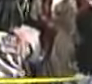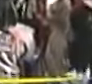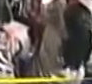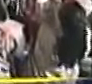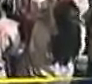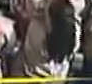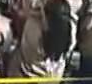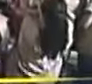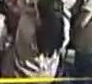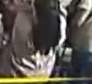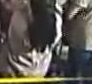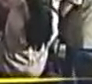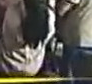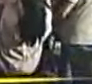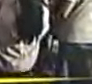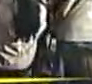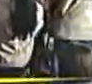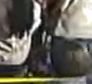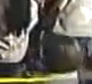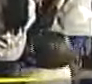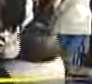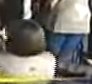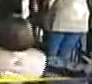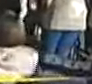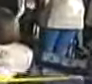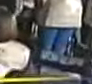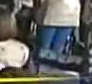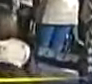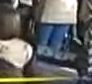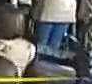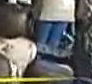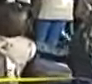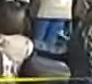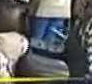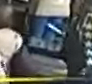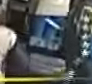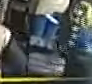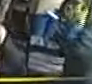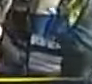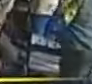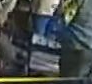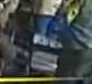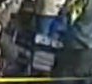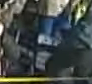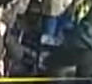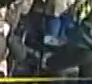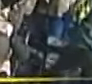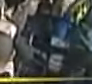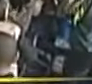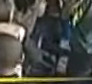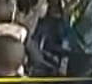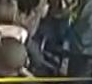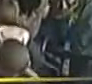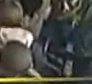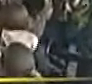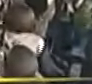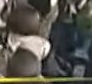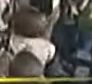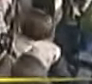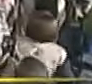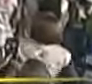día de ayer en el territorio nacional, los venezolanos y venezolanas, para ser más concretos en este tema,